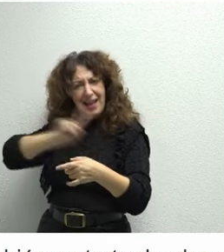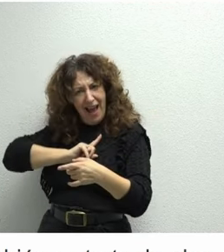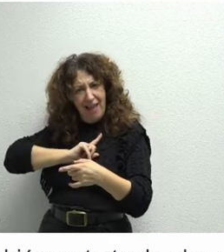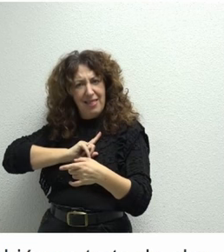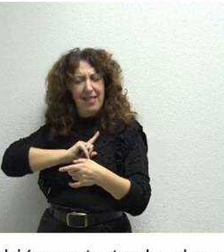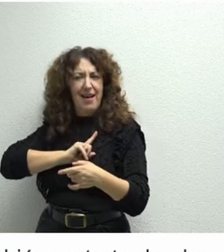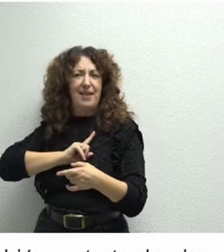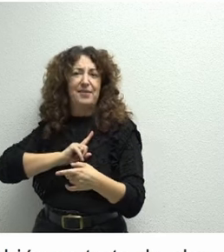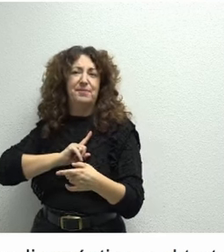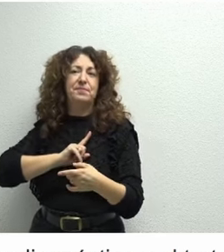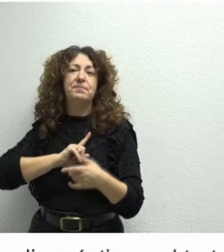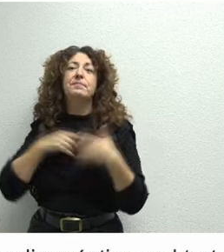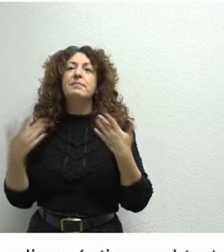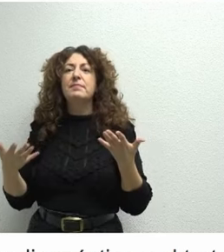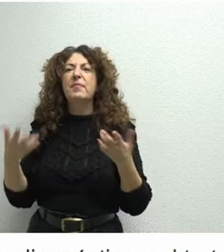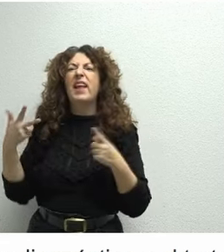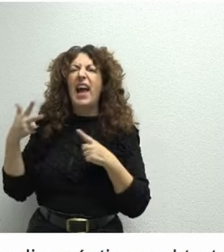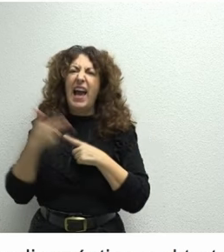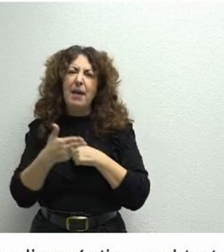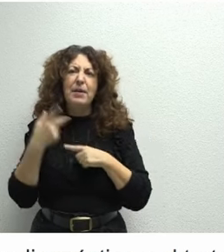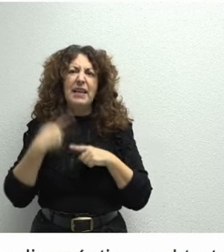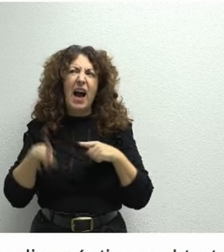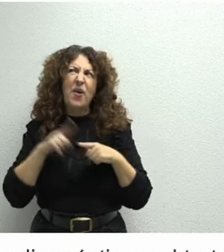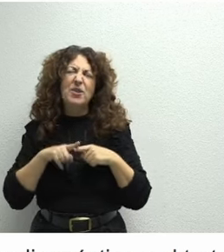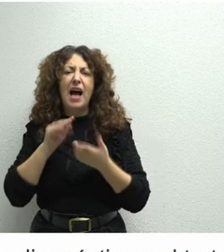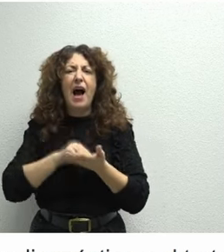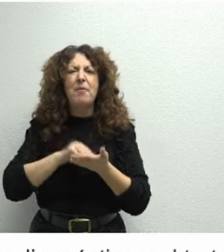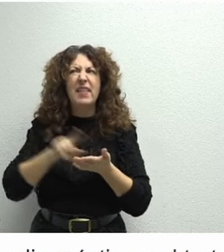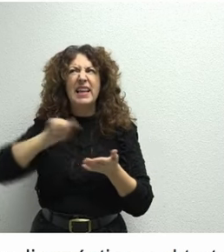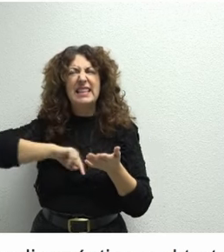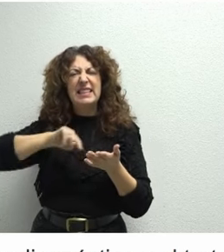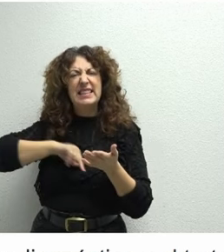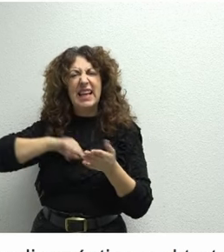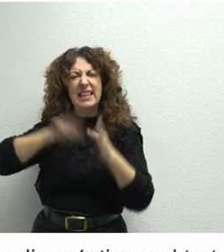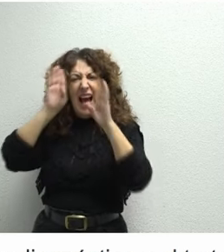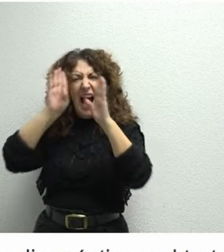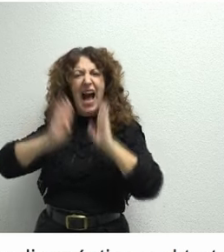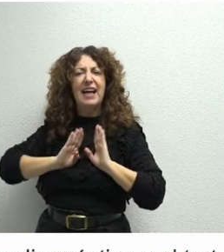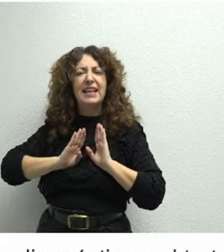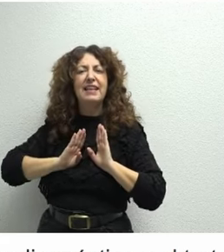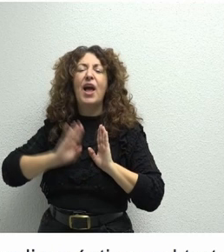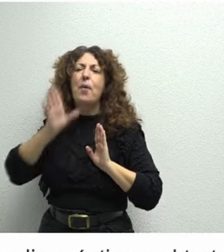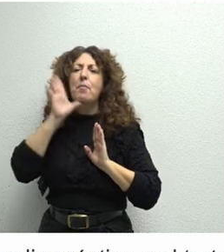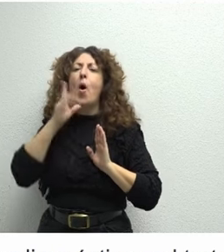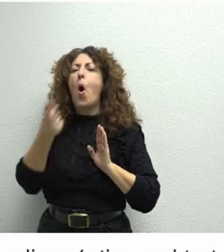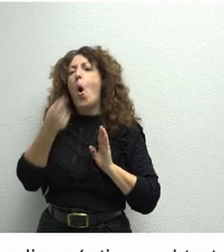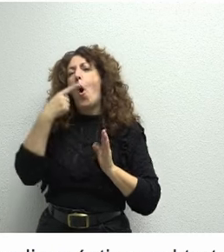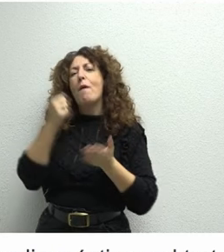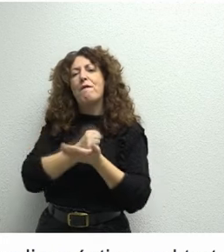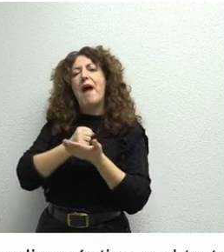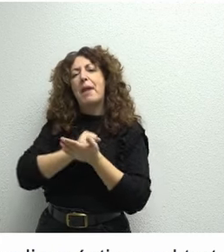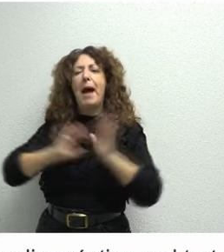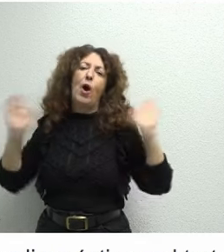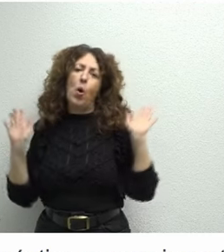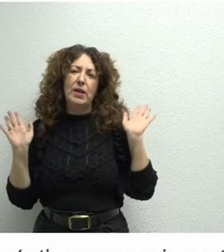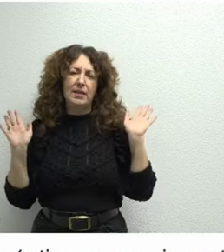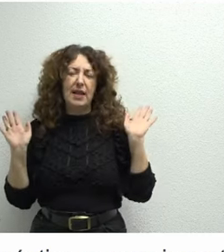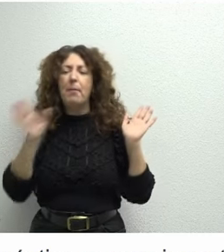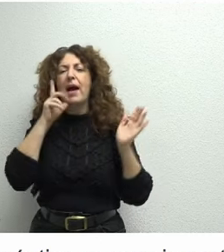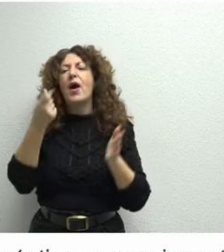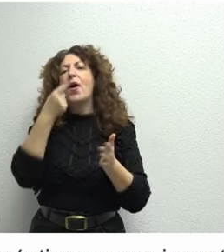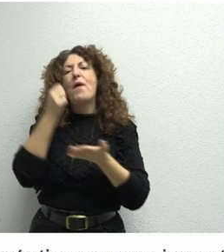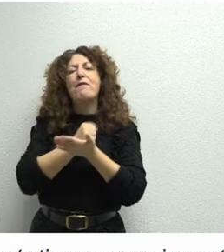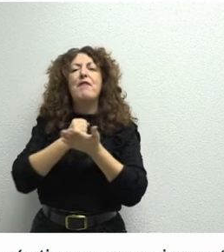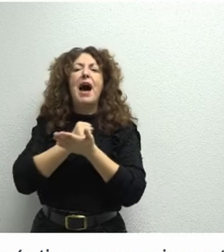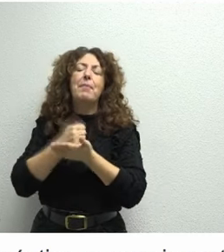pues eh Bueno la gente se siente atendida pero no se siente atendida porque lo hemos puesto un fármaco porque parece que va a dar respuesta a